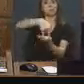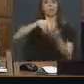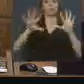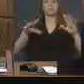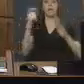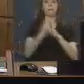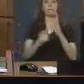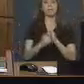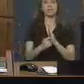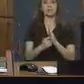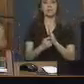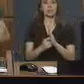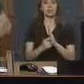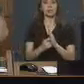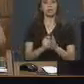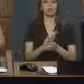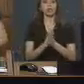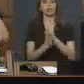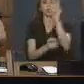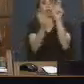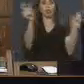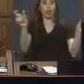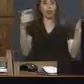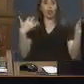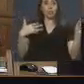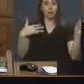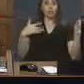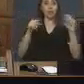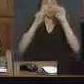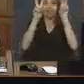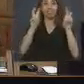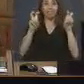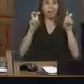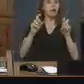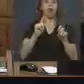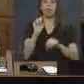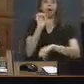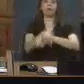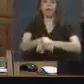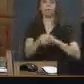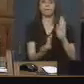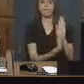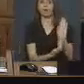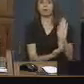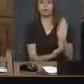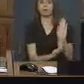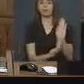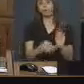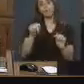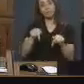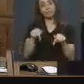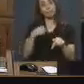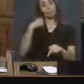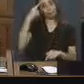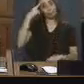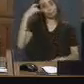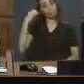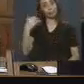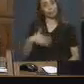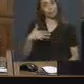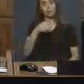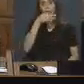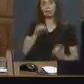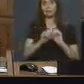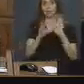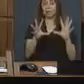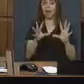la disconformidad de prácticamente todos los actores relevantes involucrados. Y aquí creo que es importante ser claros y